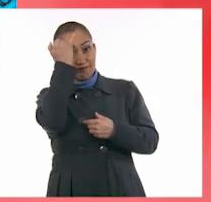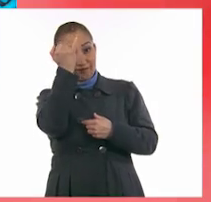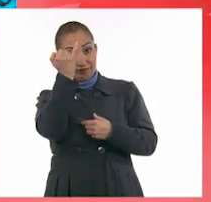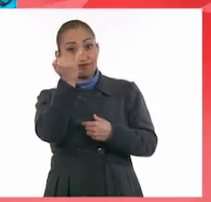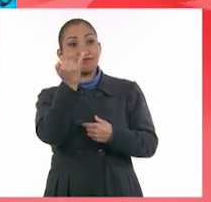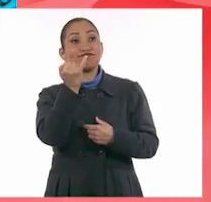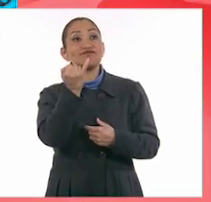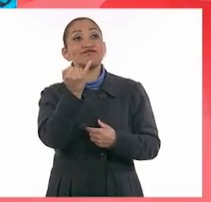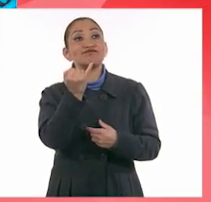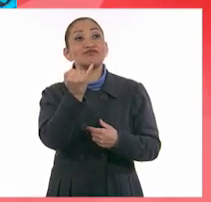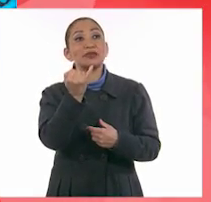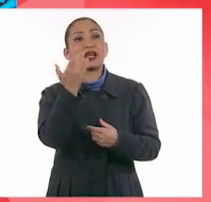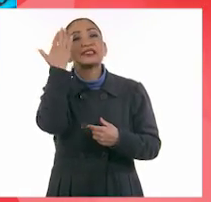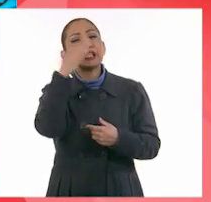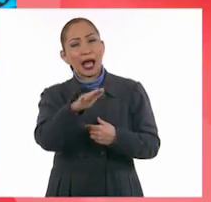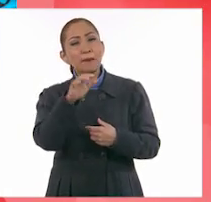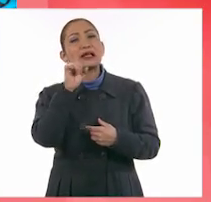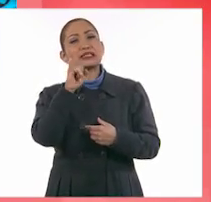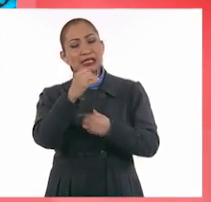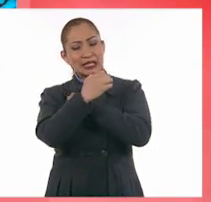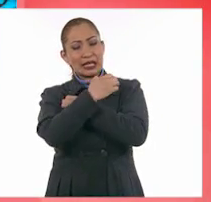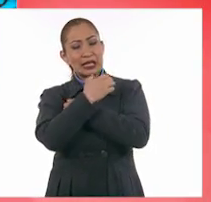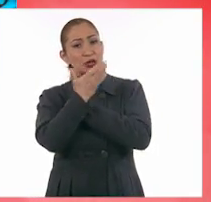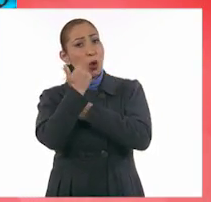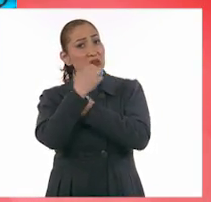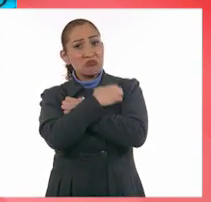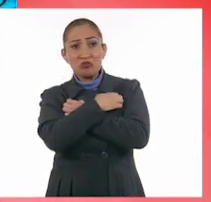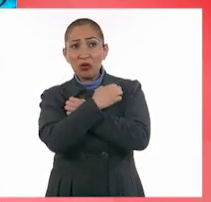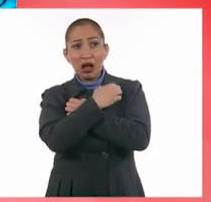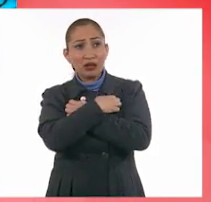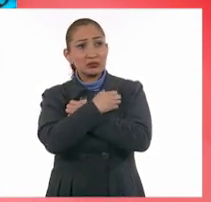porque sabe que sin educación